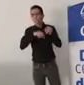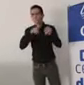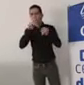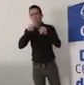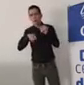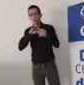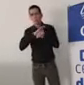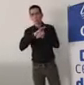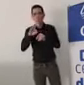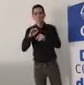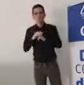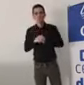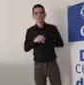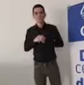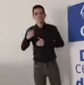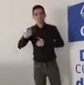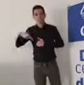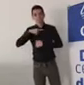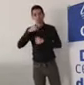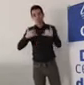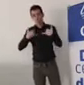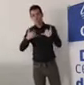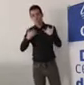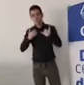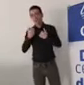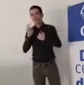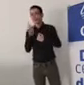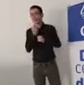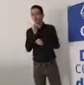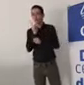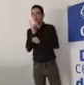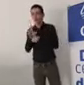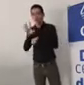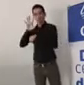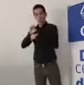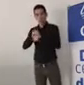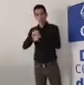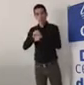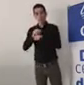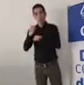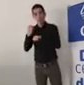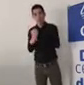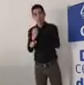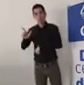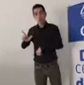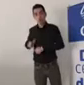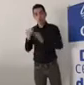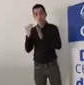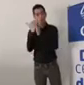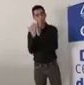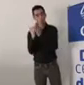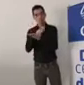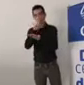la mesa para poder construir Estado, gobierno, ciudadanía y sobre todo sacar adelante un montón de